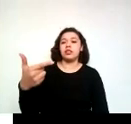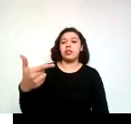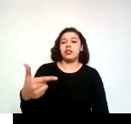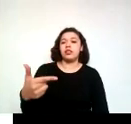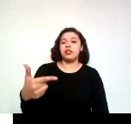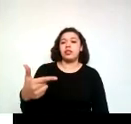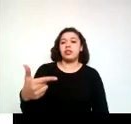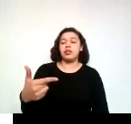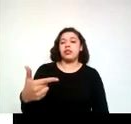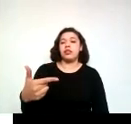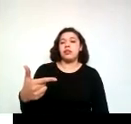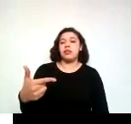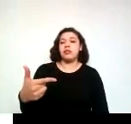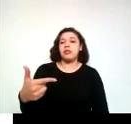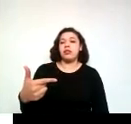Y